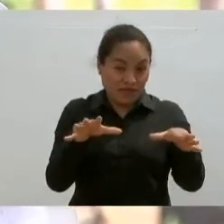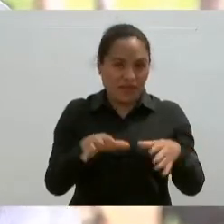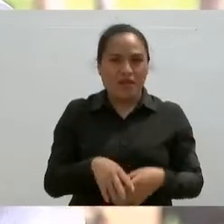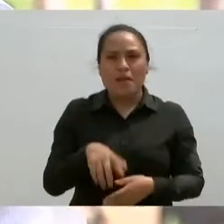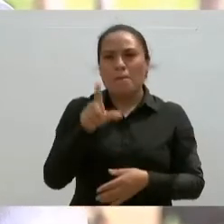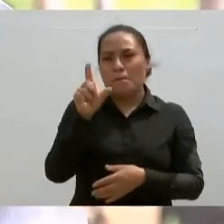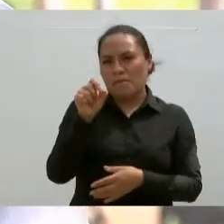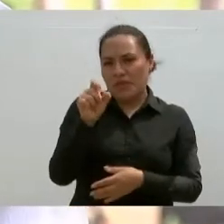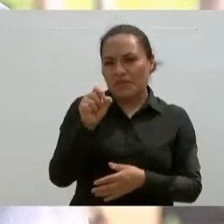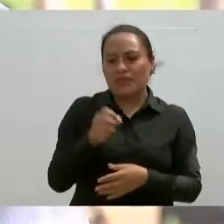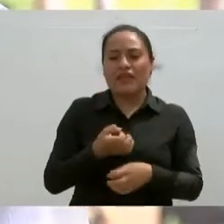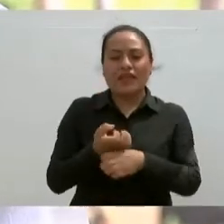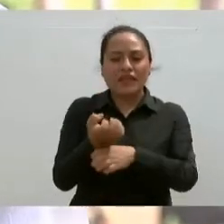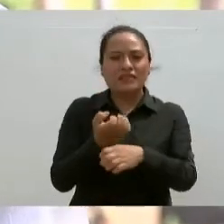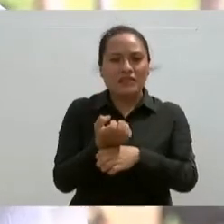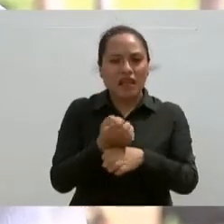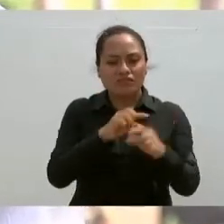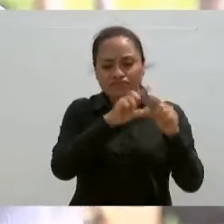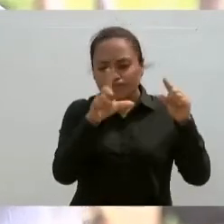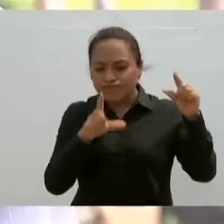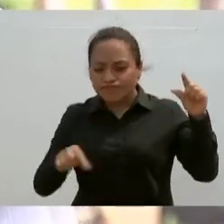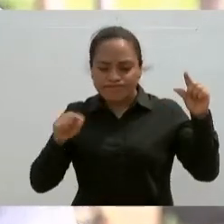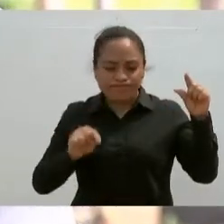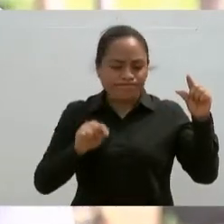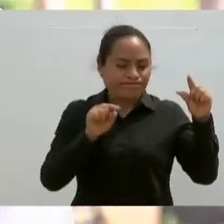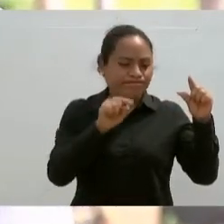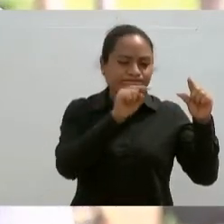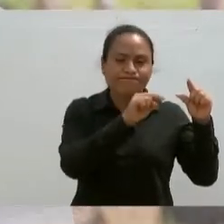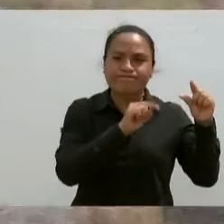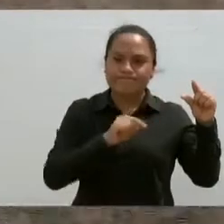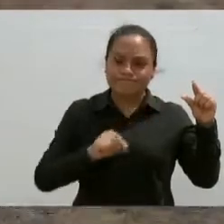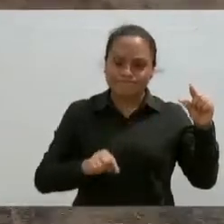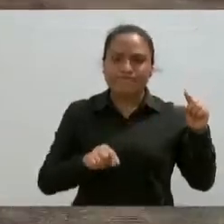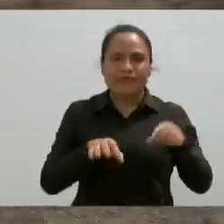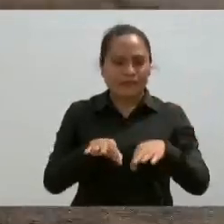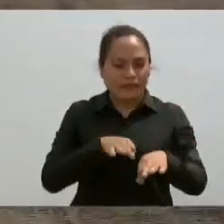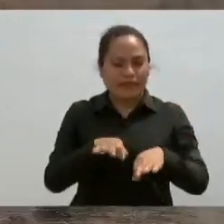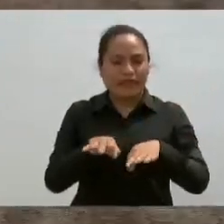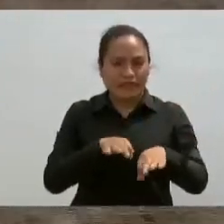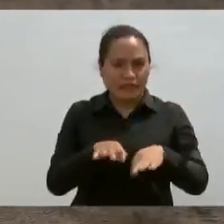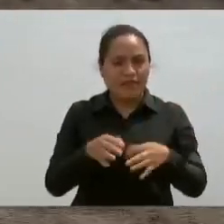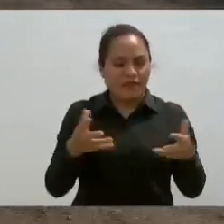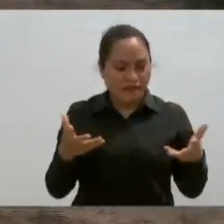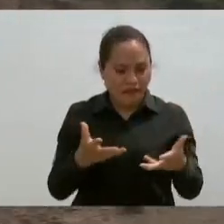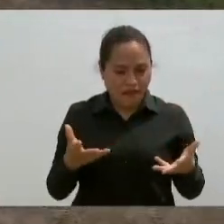en 20 estados del país. Y ya está